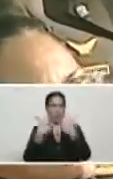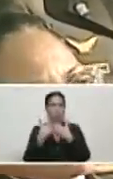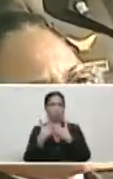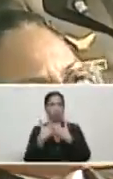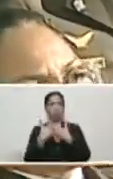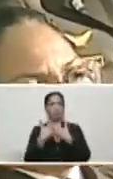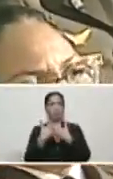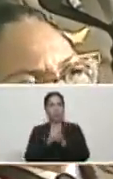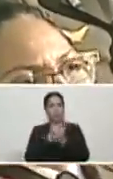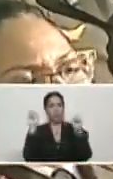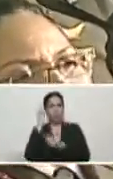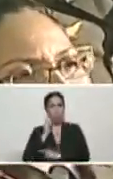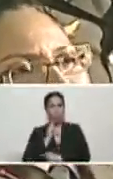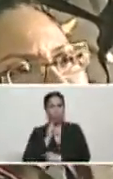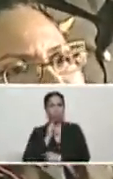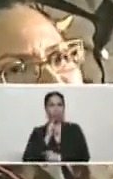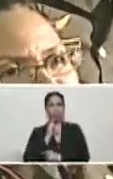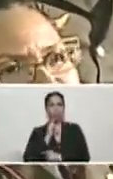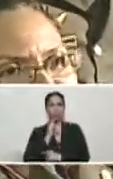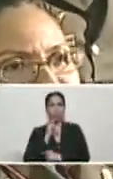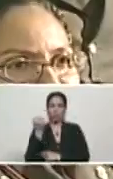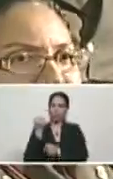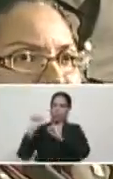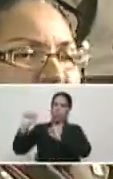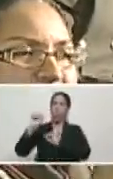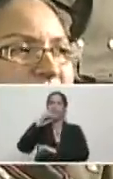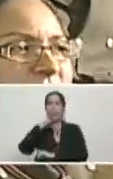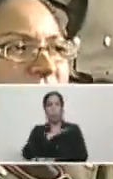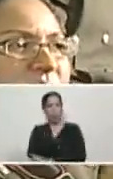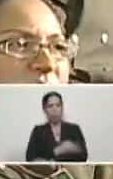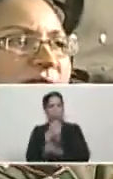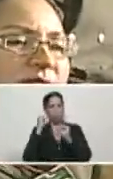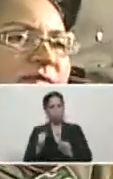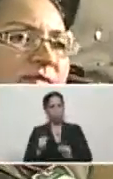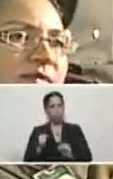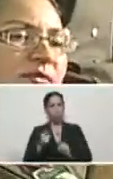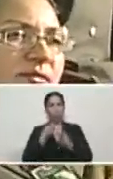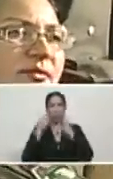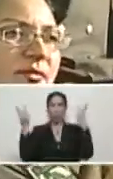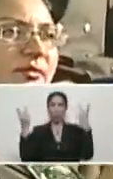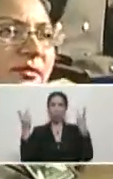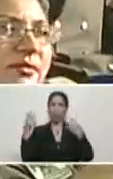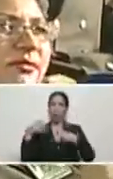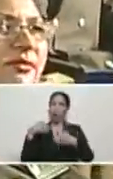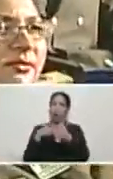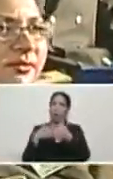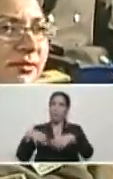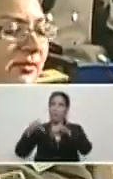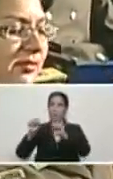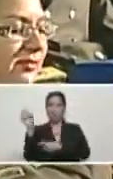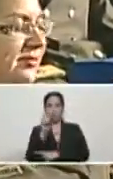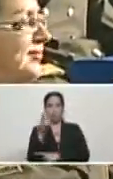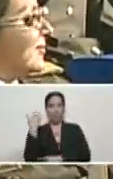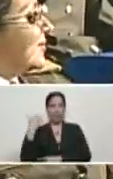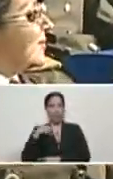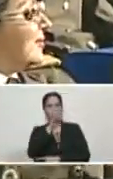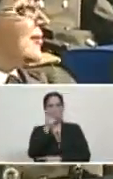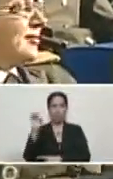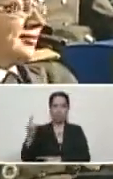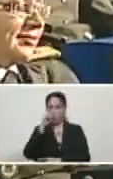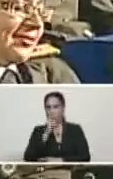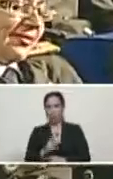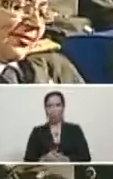del Libertador Simón Bolívar, su rebeldía y su fuerza. También en esta declaración antiimperialista de Venezuela desde hace 200